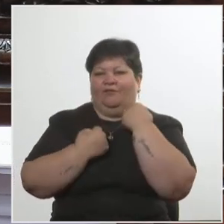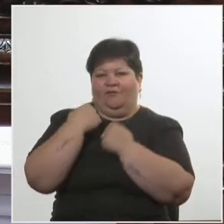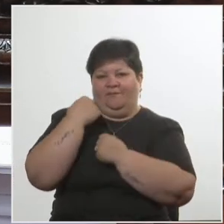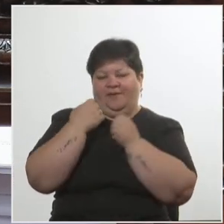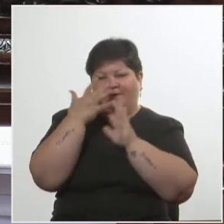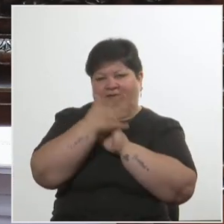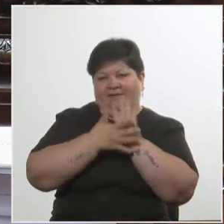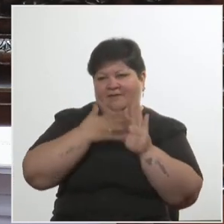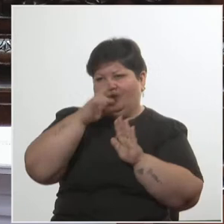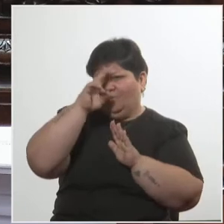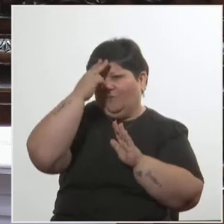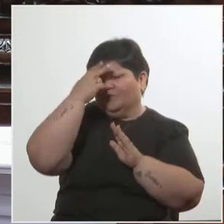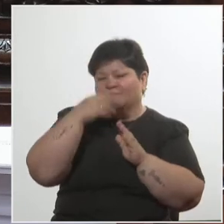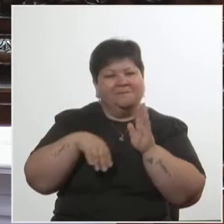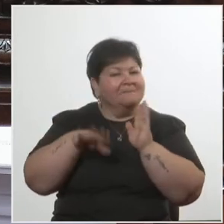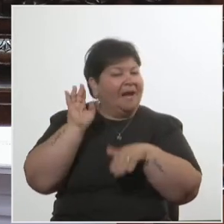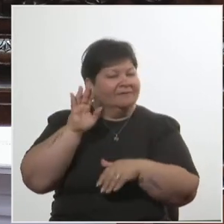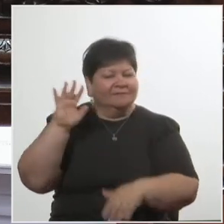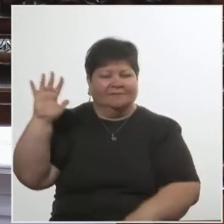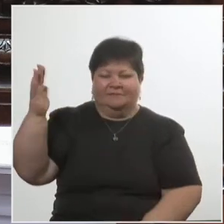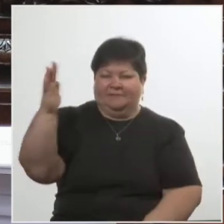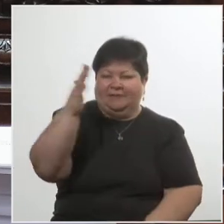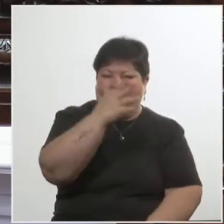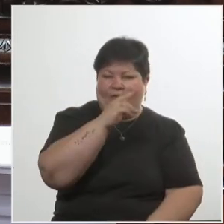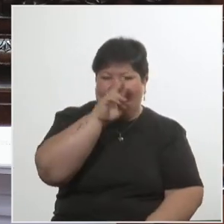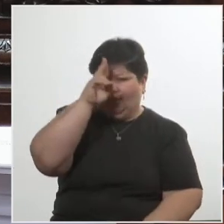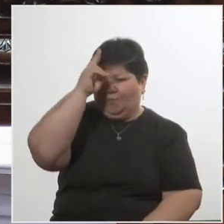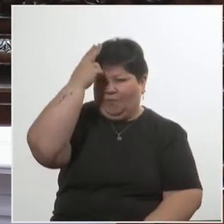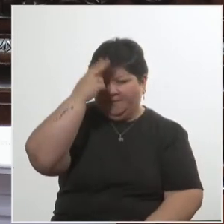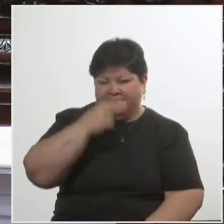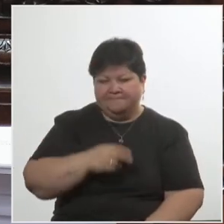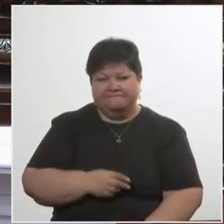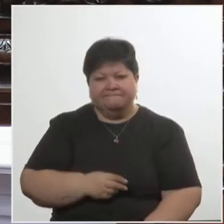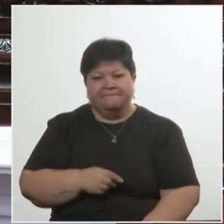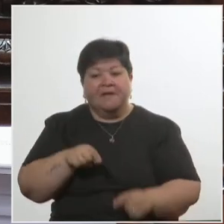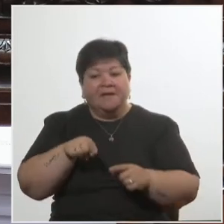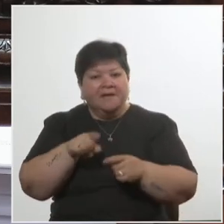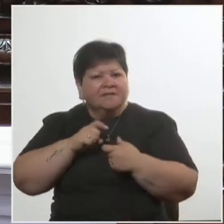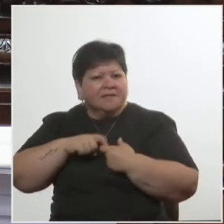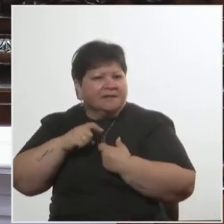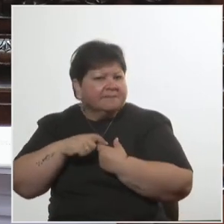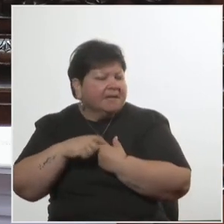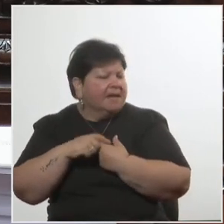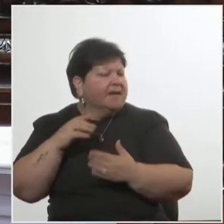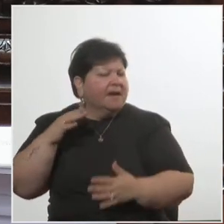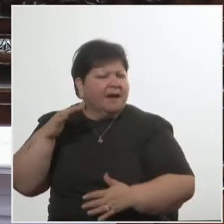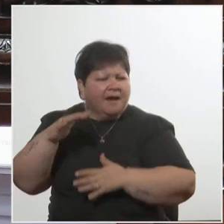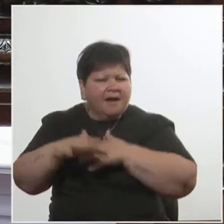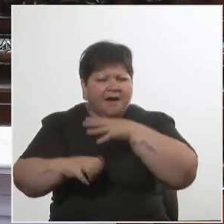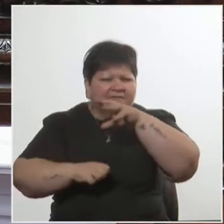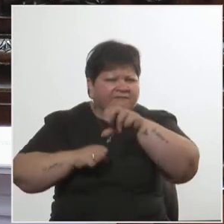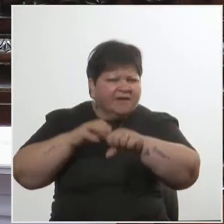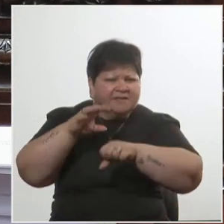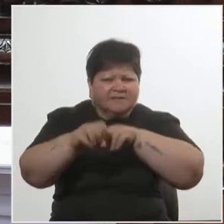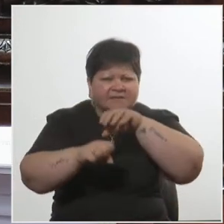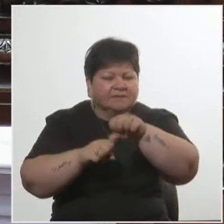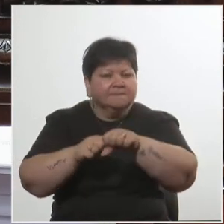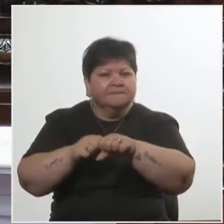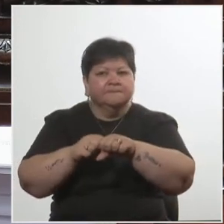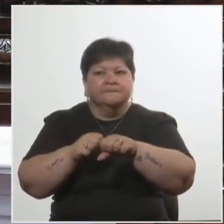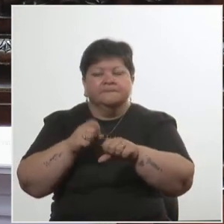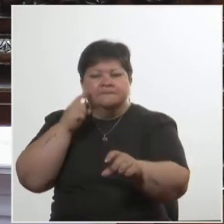fundamentalmente al interior profundo del país Así que está gremiales están avanzando y van rumbo a un